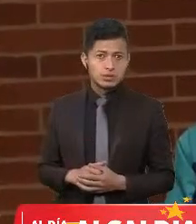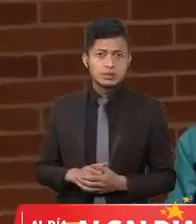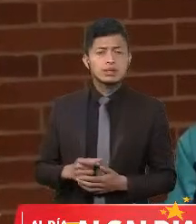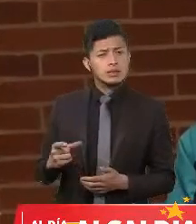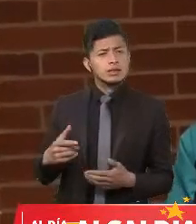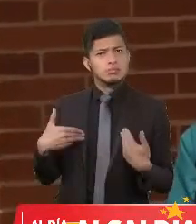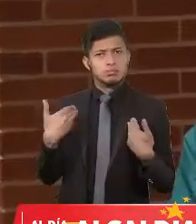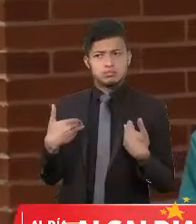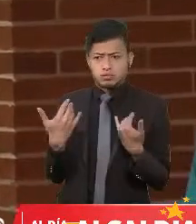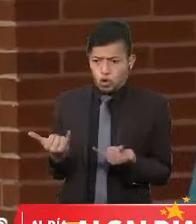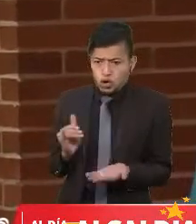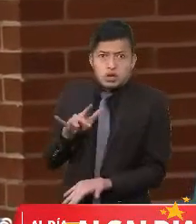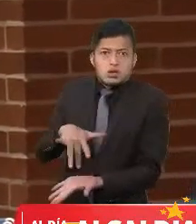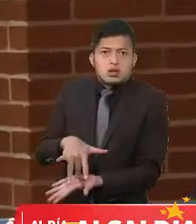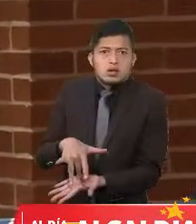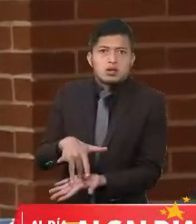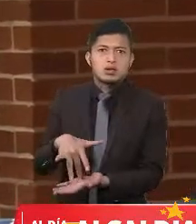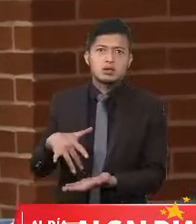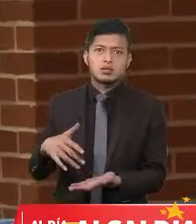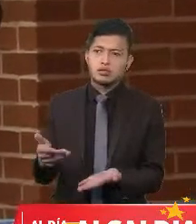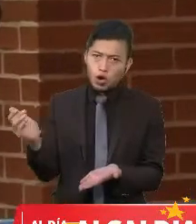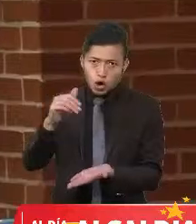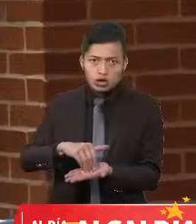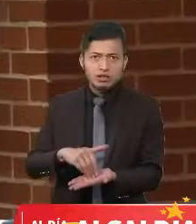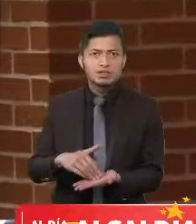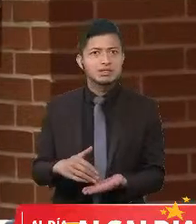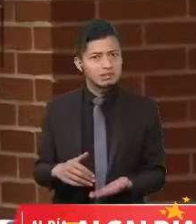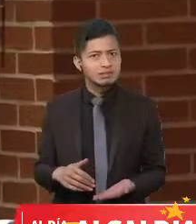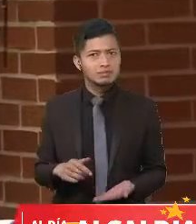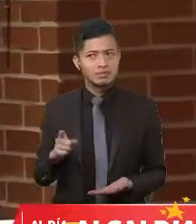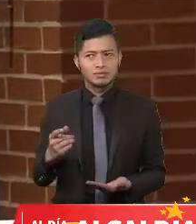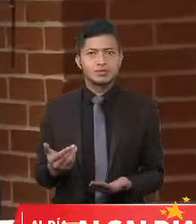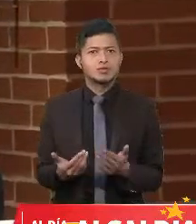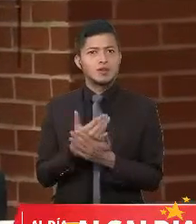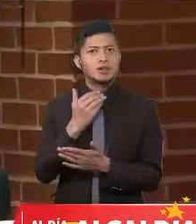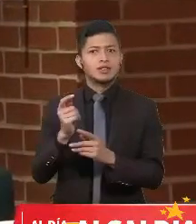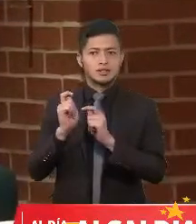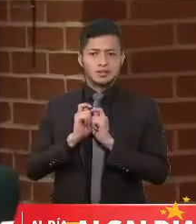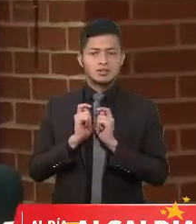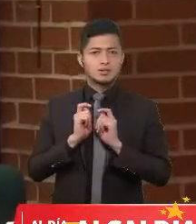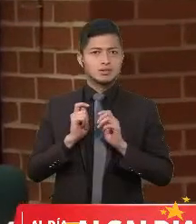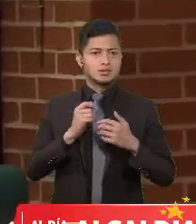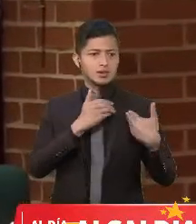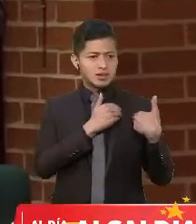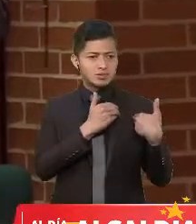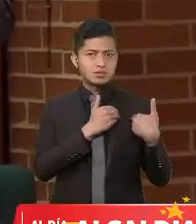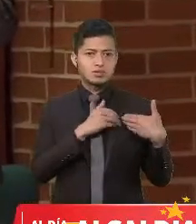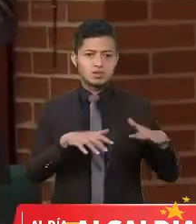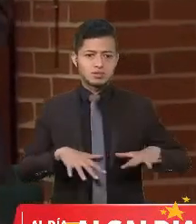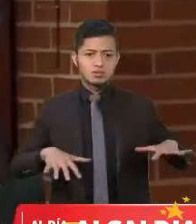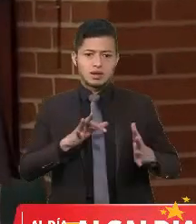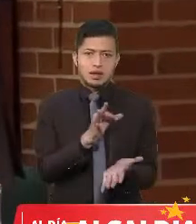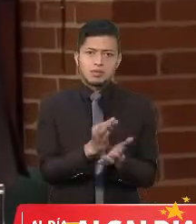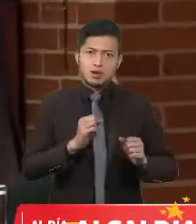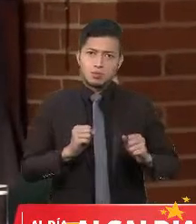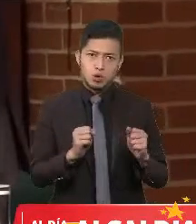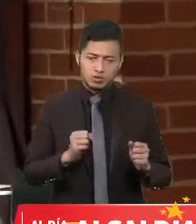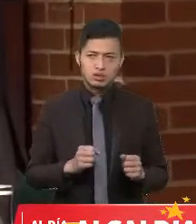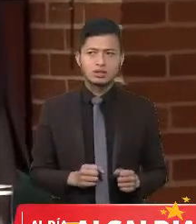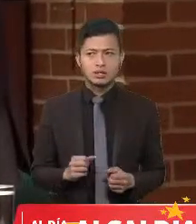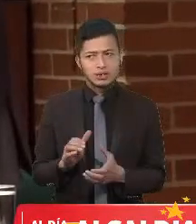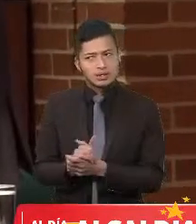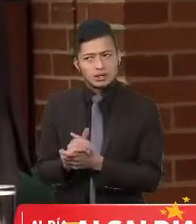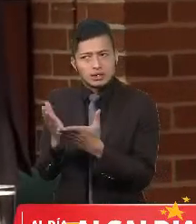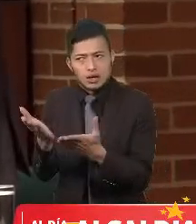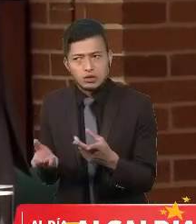placer estar contigo acá nuevamente, ahora desde estas nuevas responsabilidades en la capital del país. Saludar también